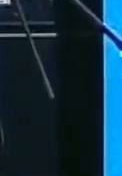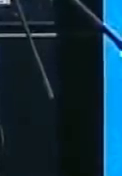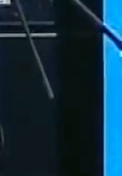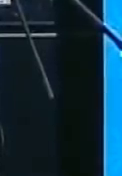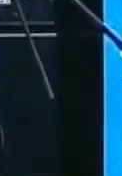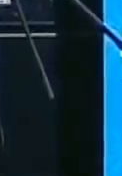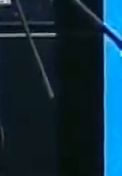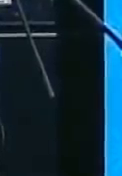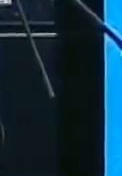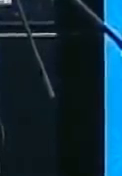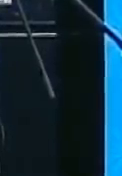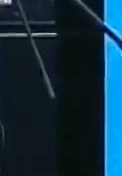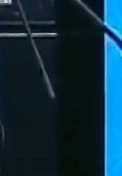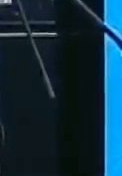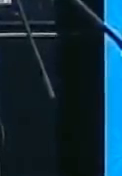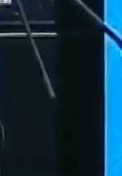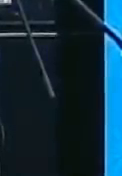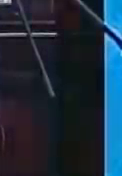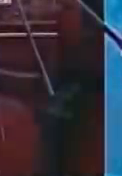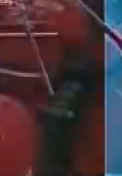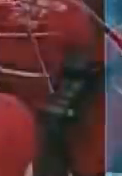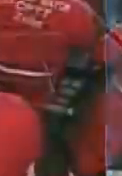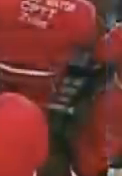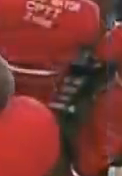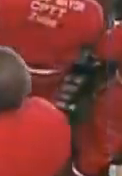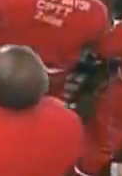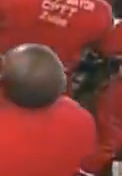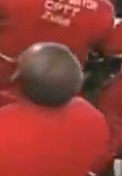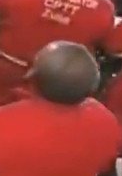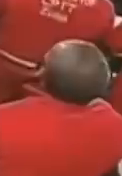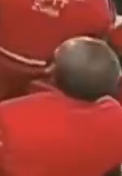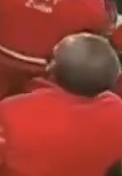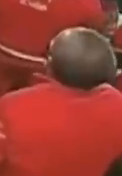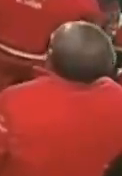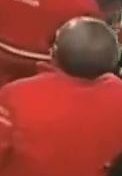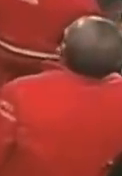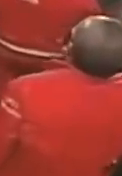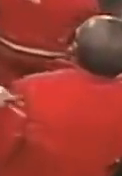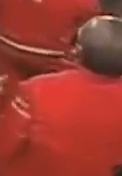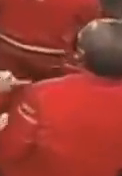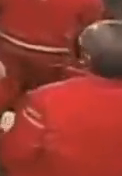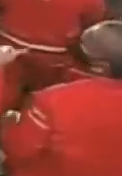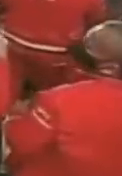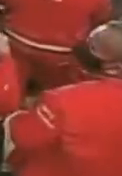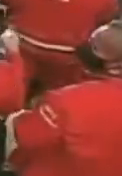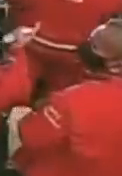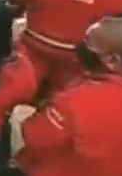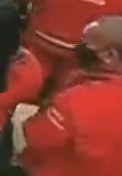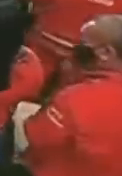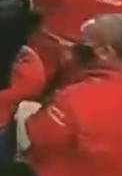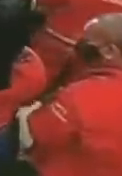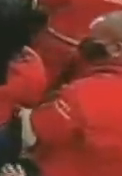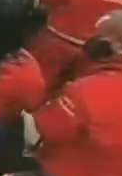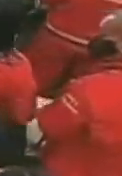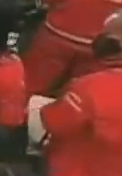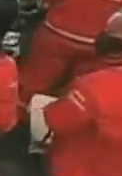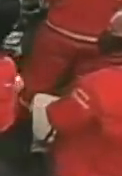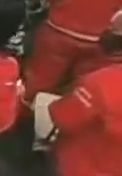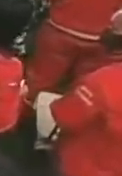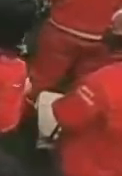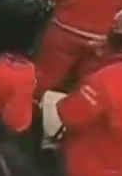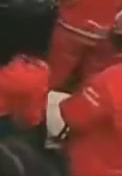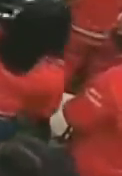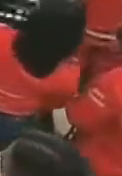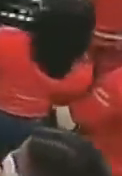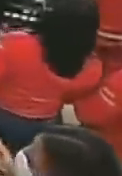quedo en la casa, pues al combate me voy. Voy a defender la puerta en el